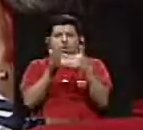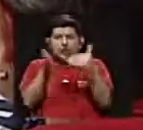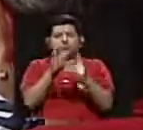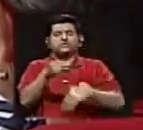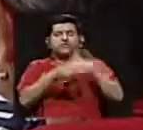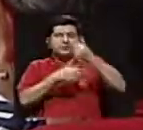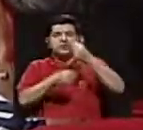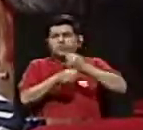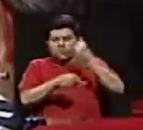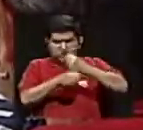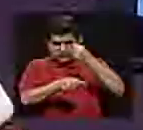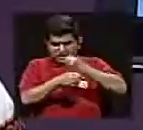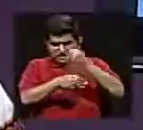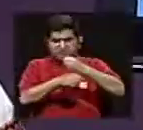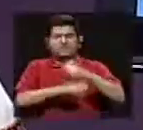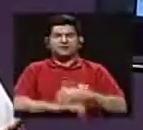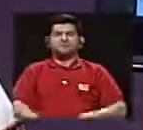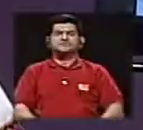volvían a trabajar